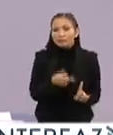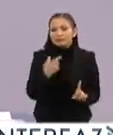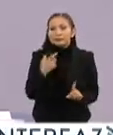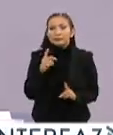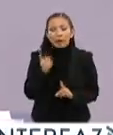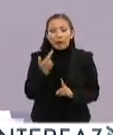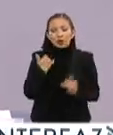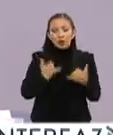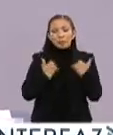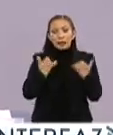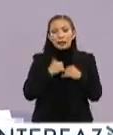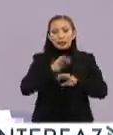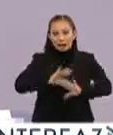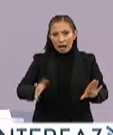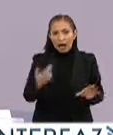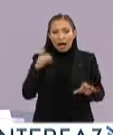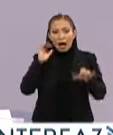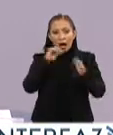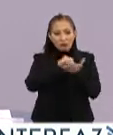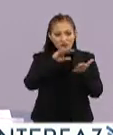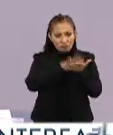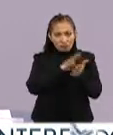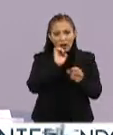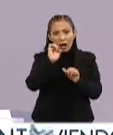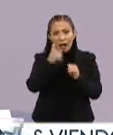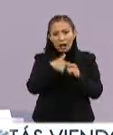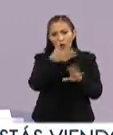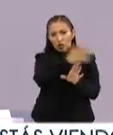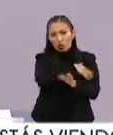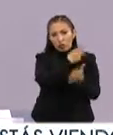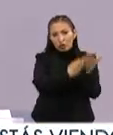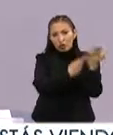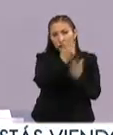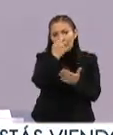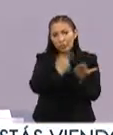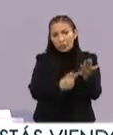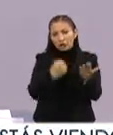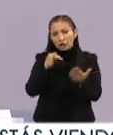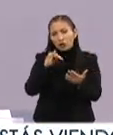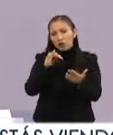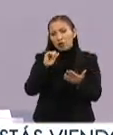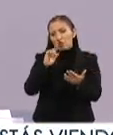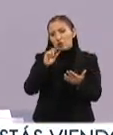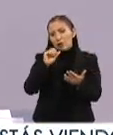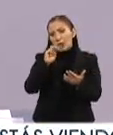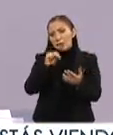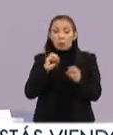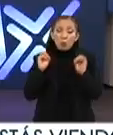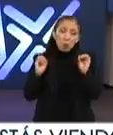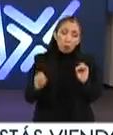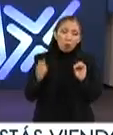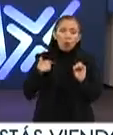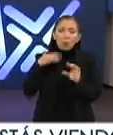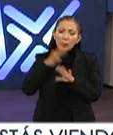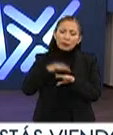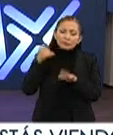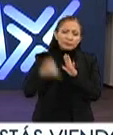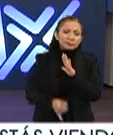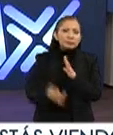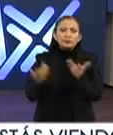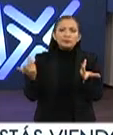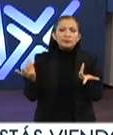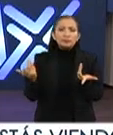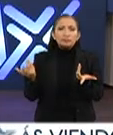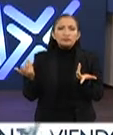serán jóvenes que estén ya inscritos en algún programa dentro de la UNAM afín. Sin embargo, me gustaría preguntarte más a fondo qué